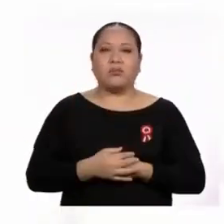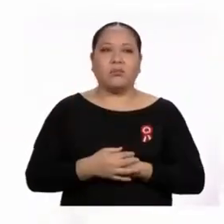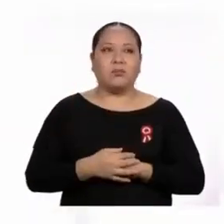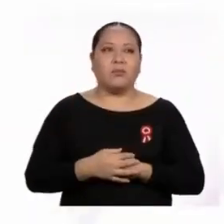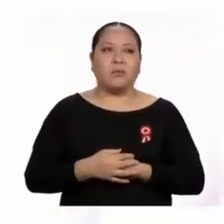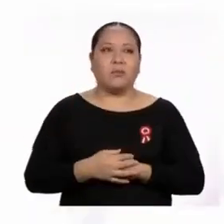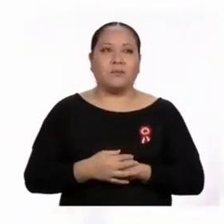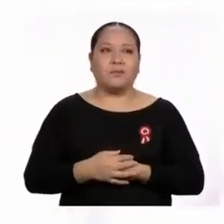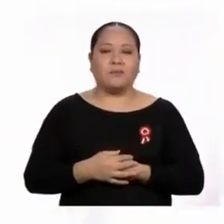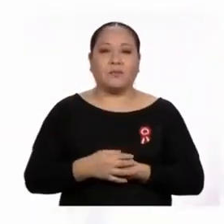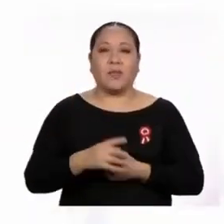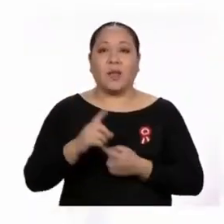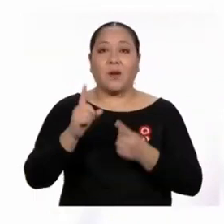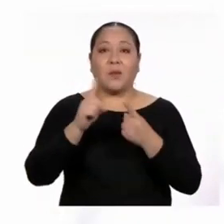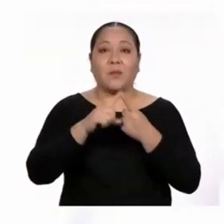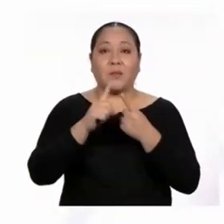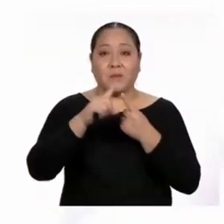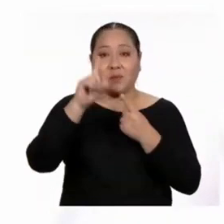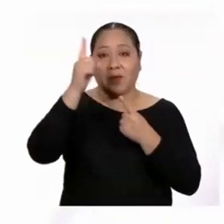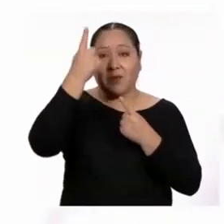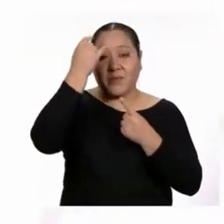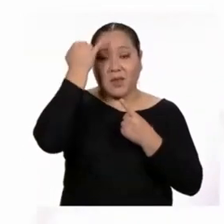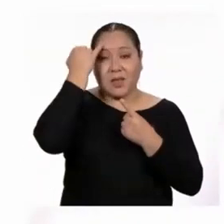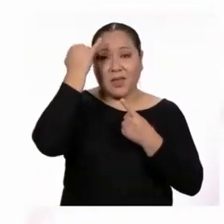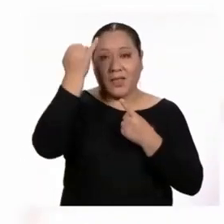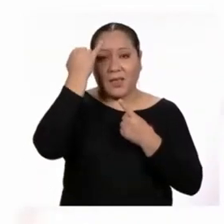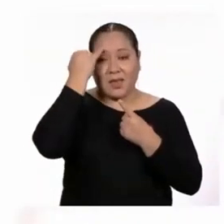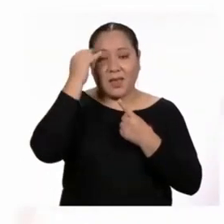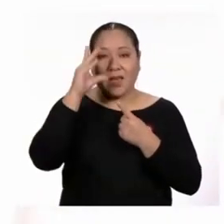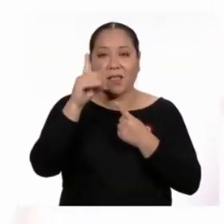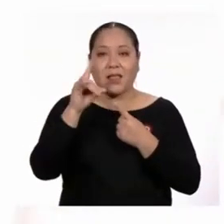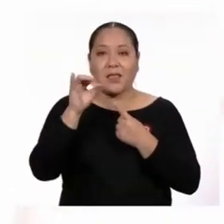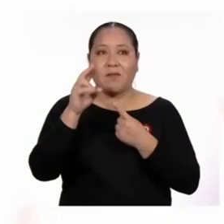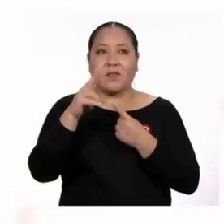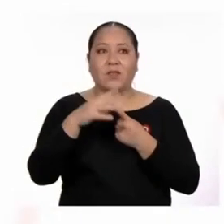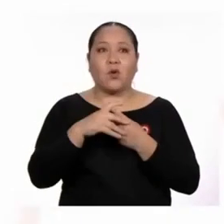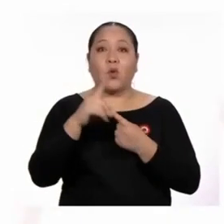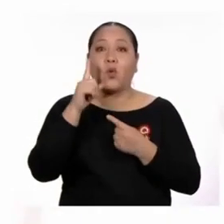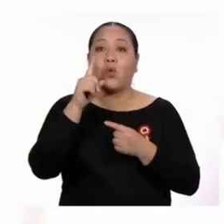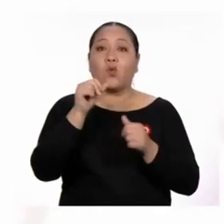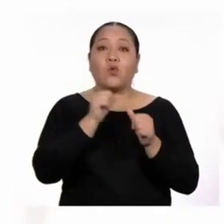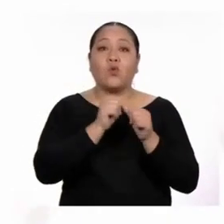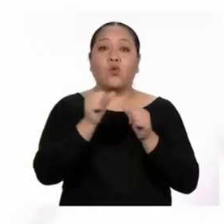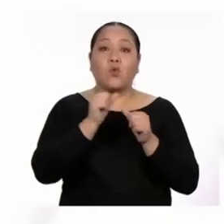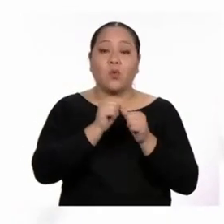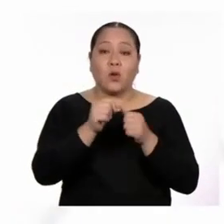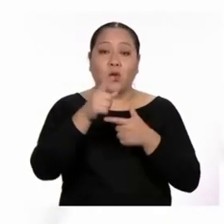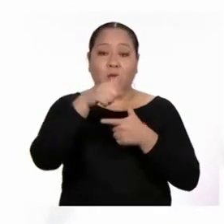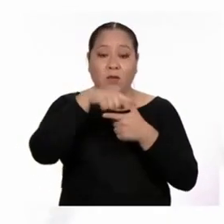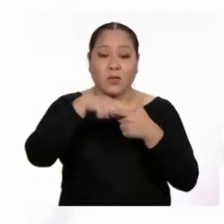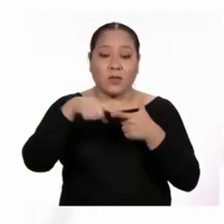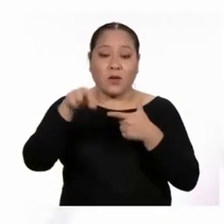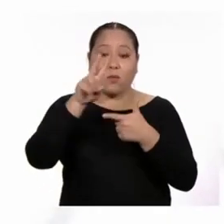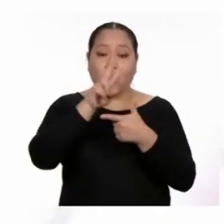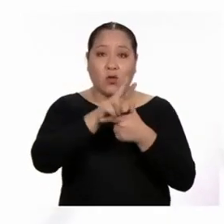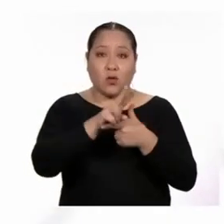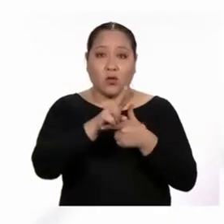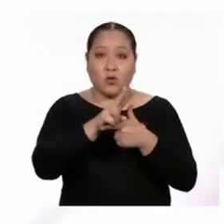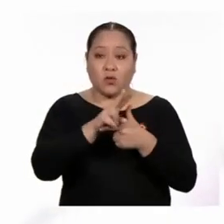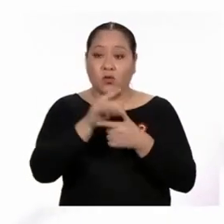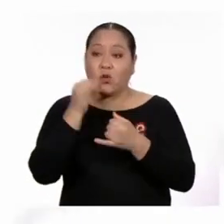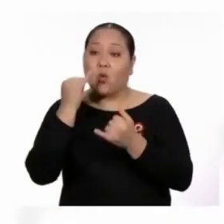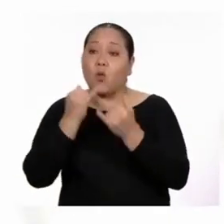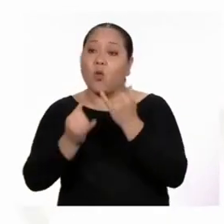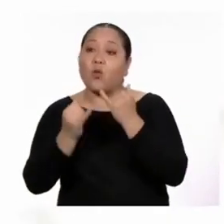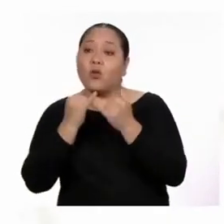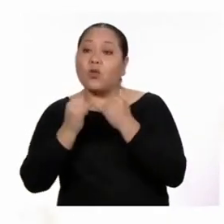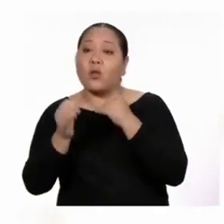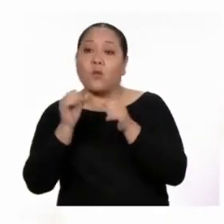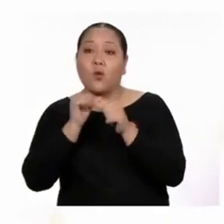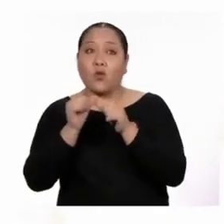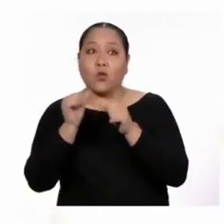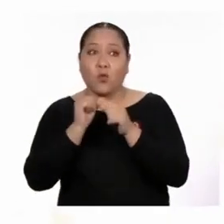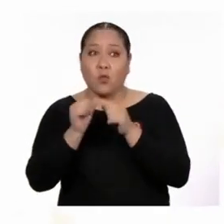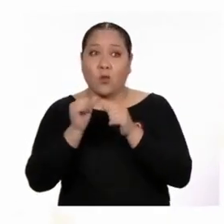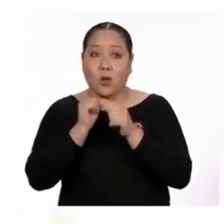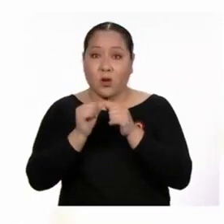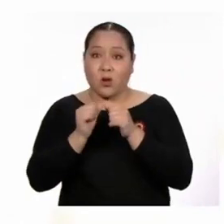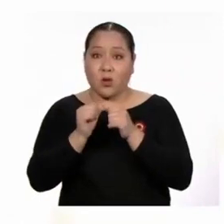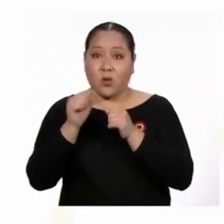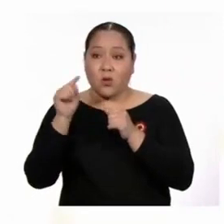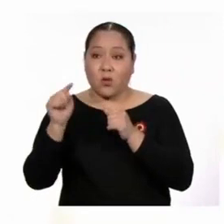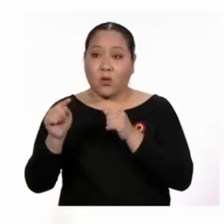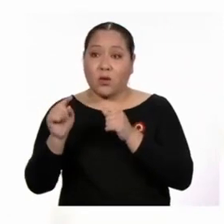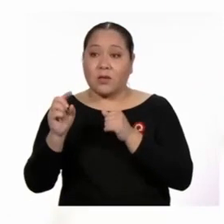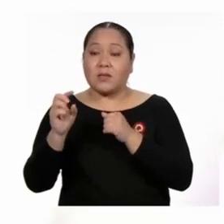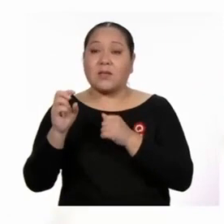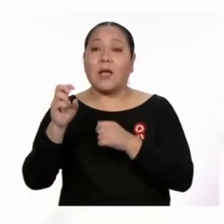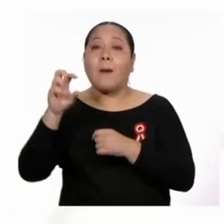Primer criterio de divisibilidad. Un número es divisible por 2 si su última cifra, el de las unidades,